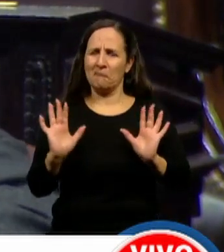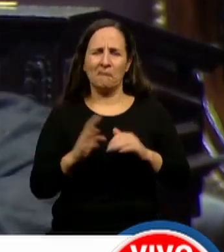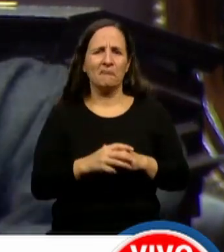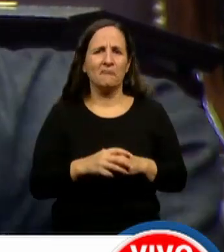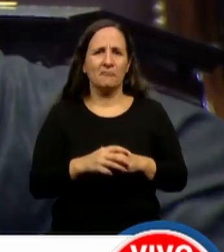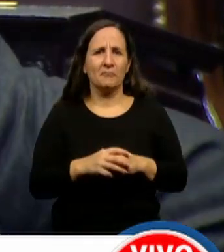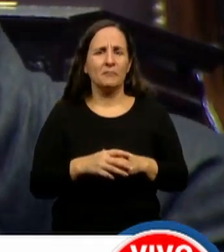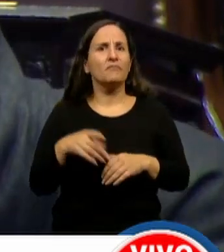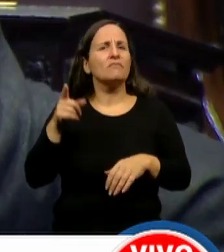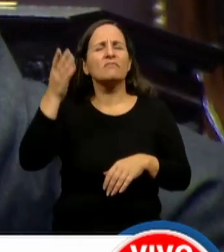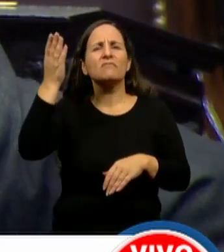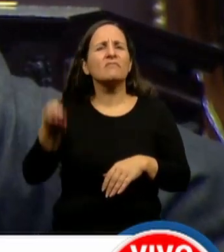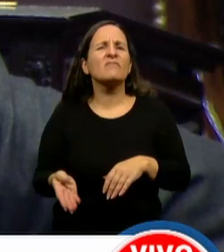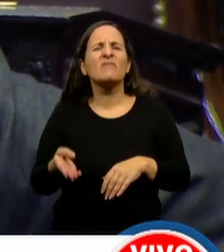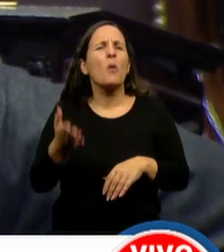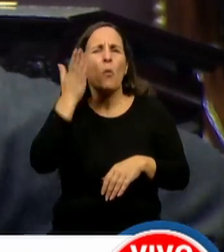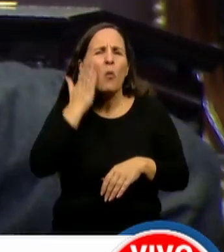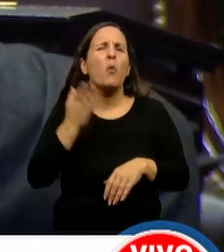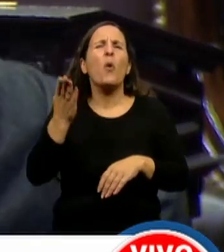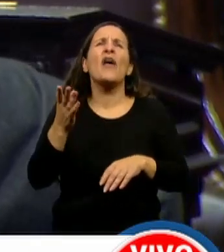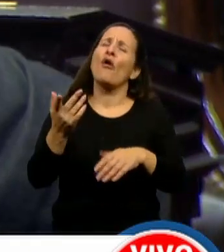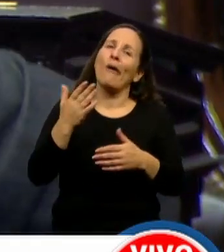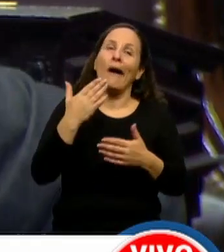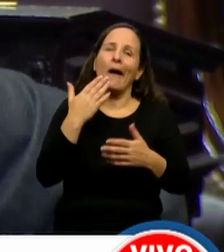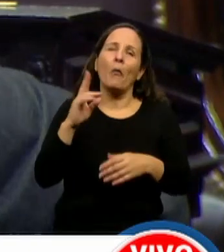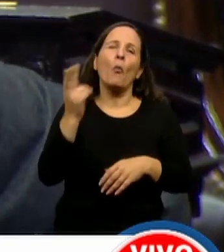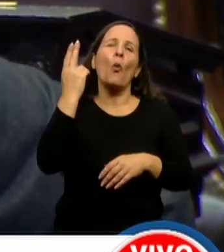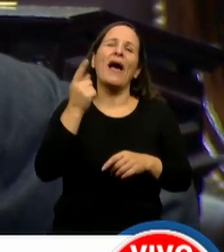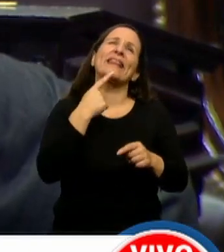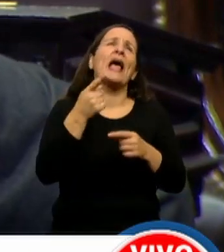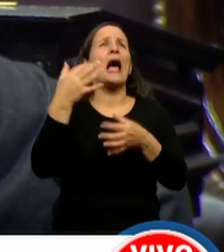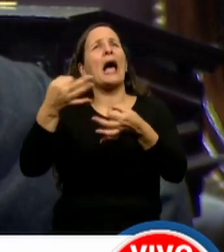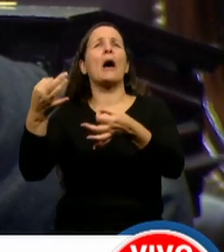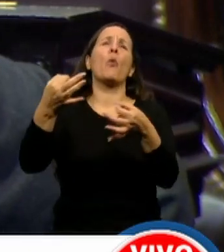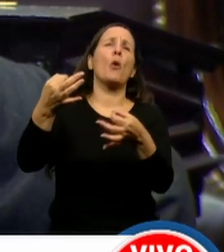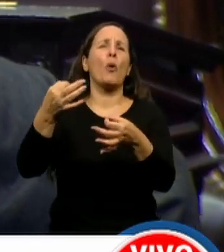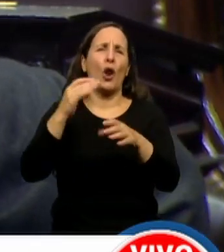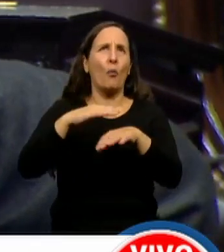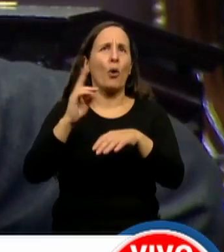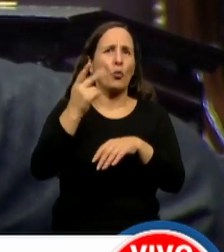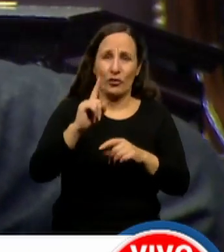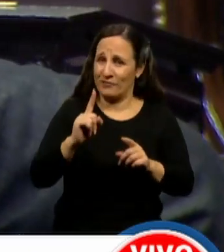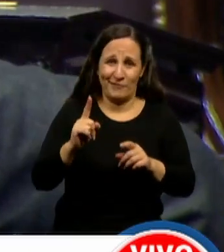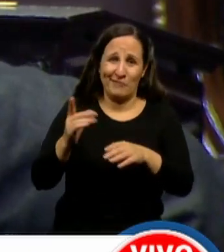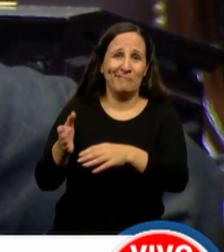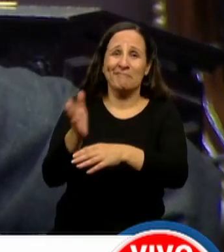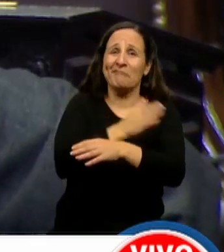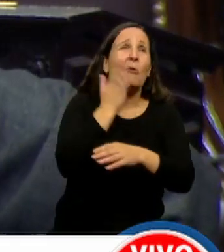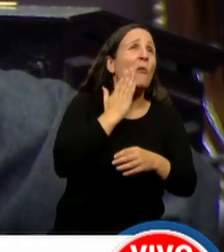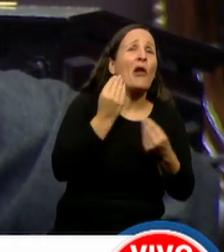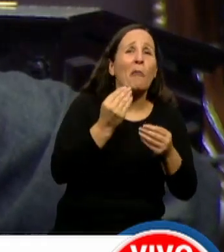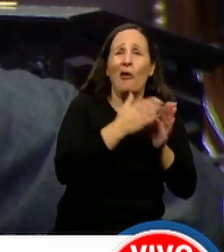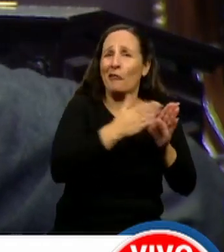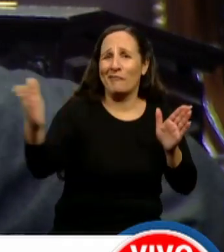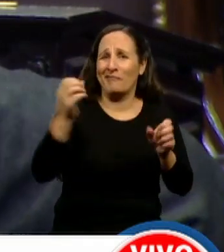A Sergio Barisco no lo hizo un buen tipo la muerte, como sucede habitualmente. Lo hizo un buen tipo su vida política, que desarrolló con